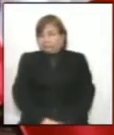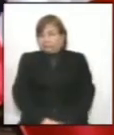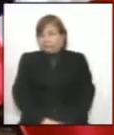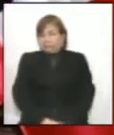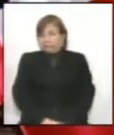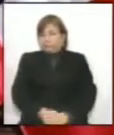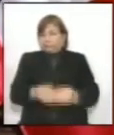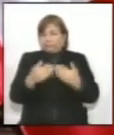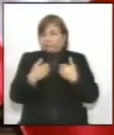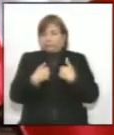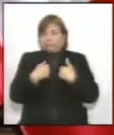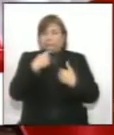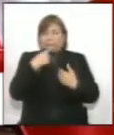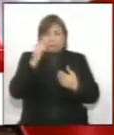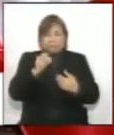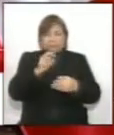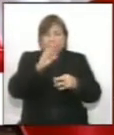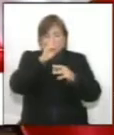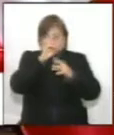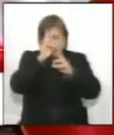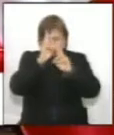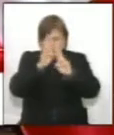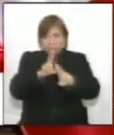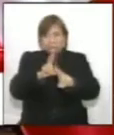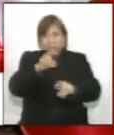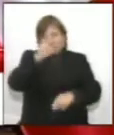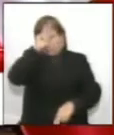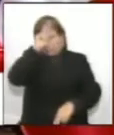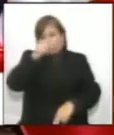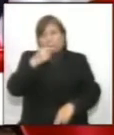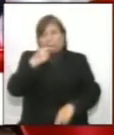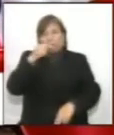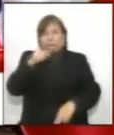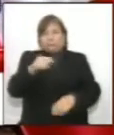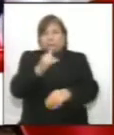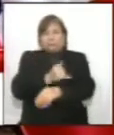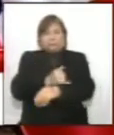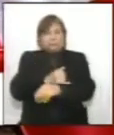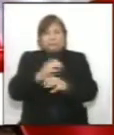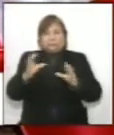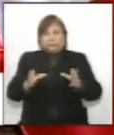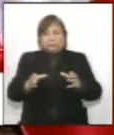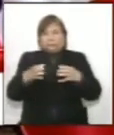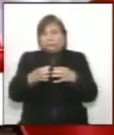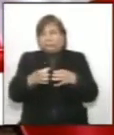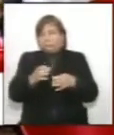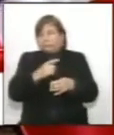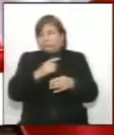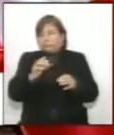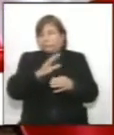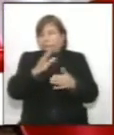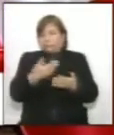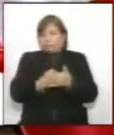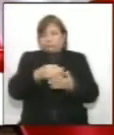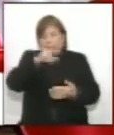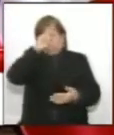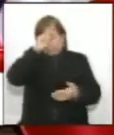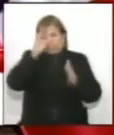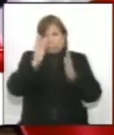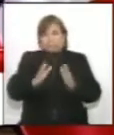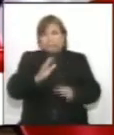Tenemos que hacerlo porque Perú merece un respeto. Y esta institución, que es el Congreso de la República, que es de todos los peruanos,